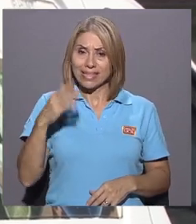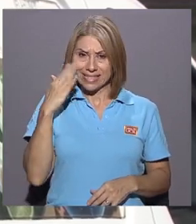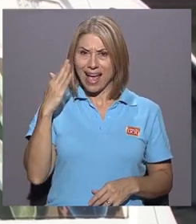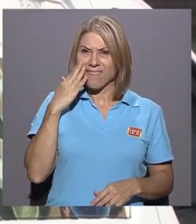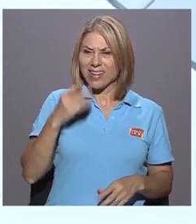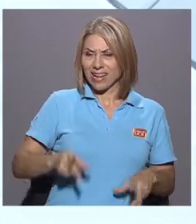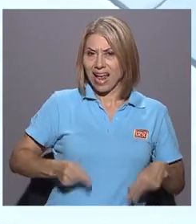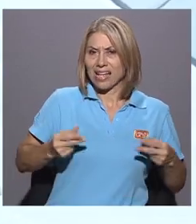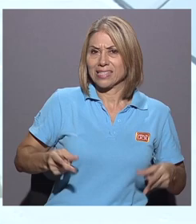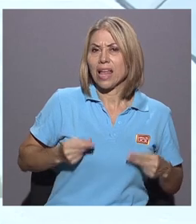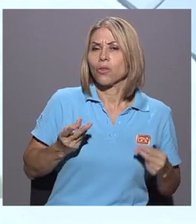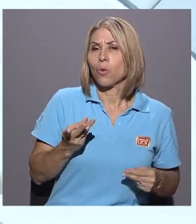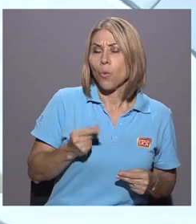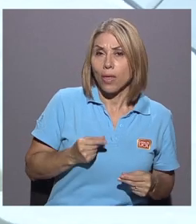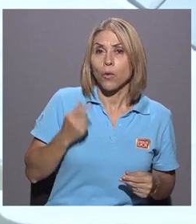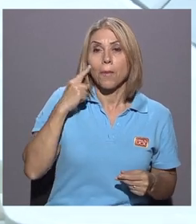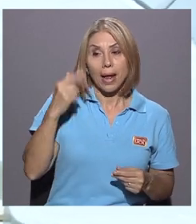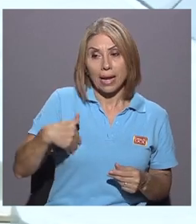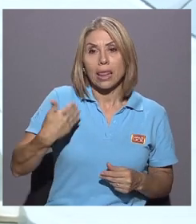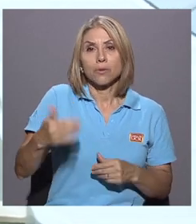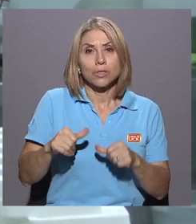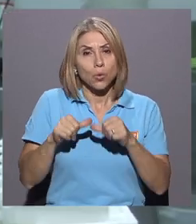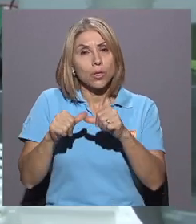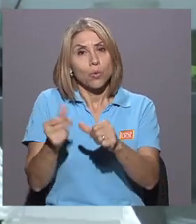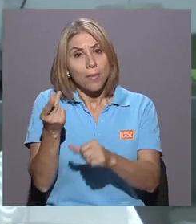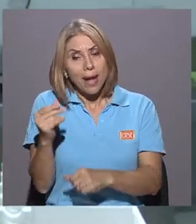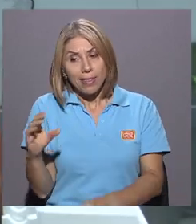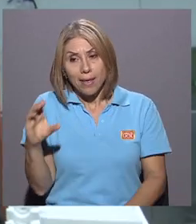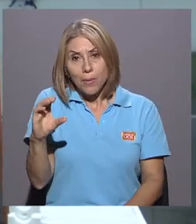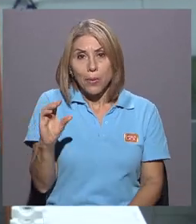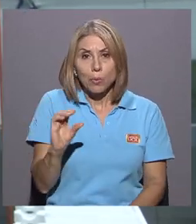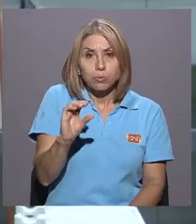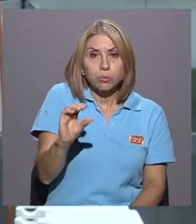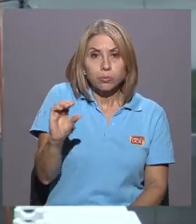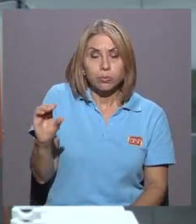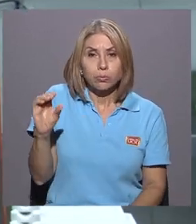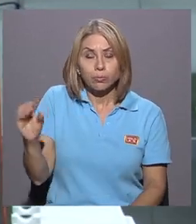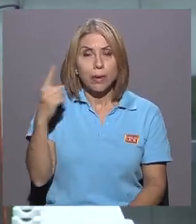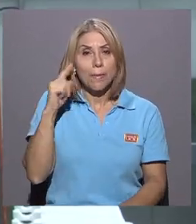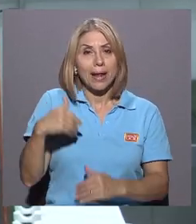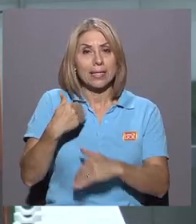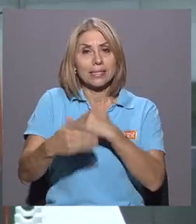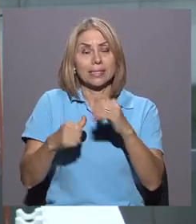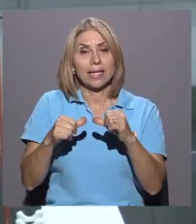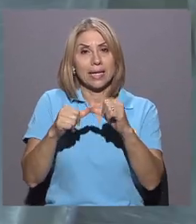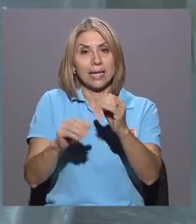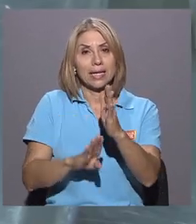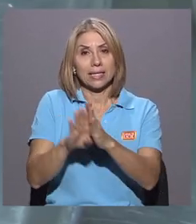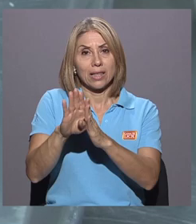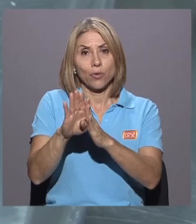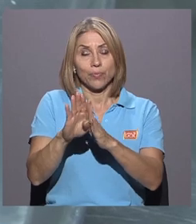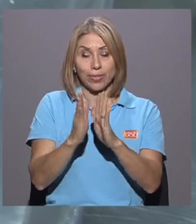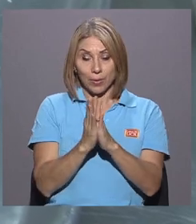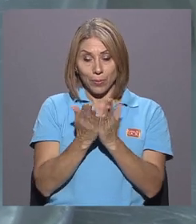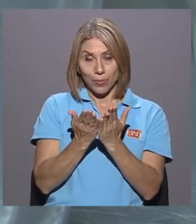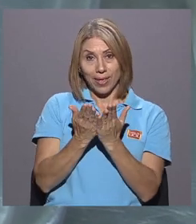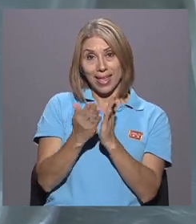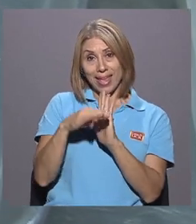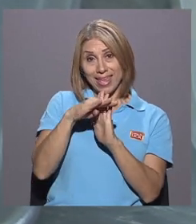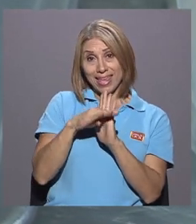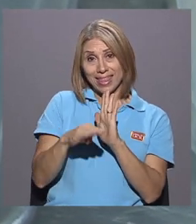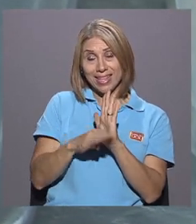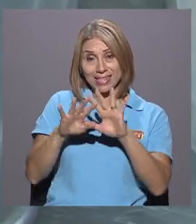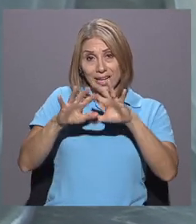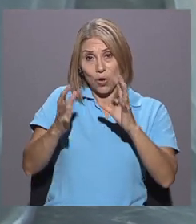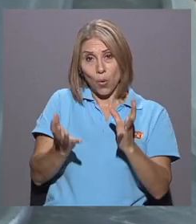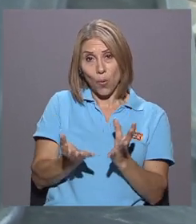gastando para poder tener plata para seguir invirtiendo y seguir creciendo. De acuerdo con datos del Índice Global de Emprendimiento,